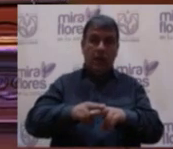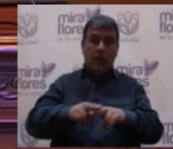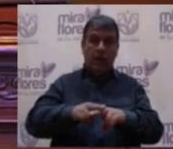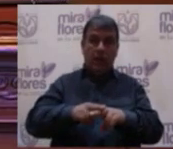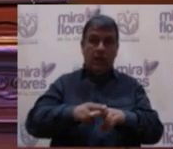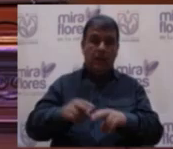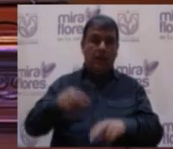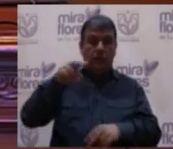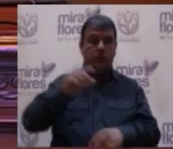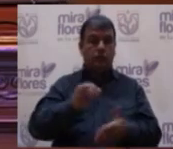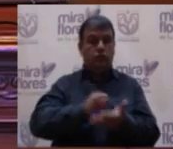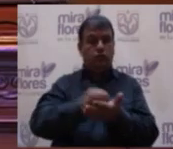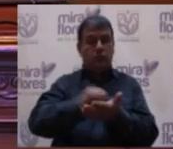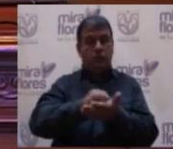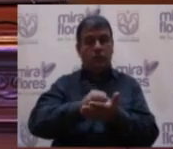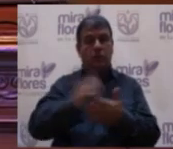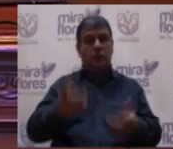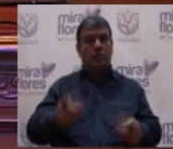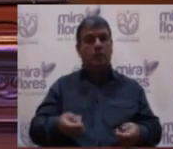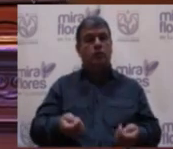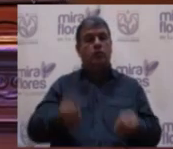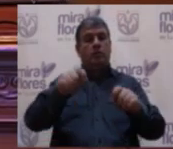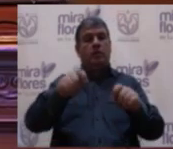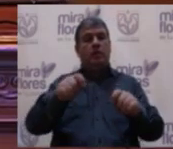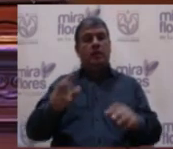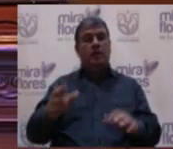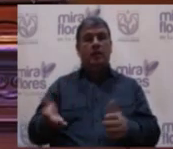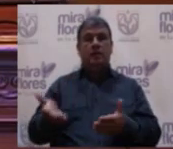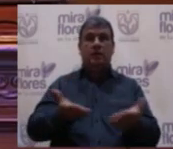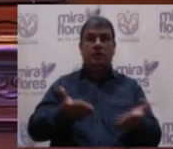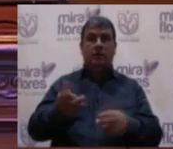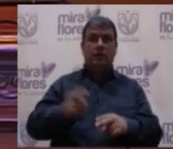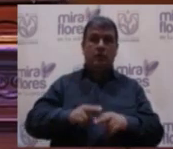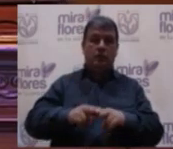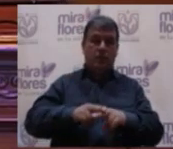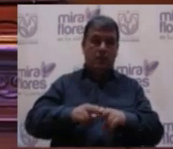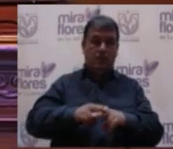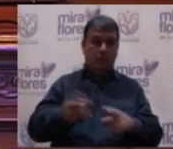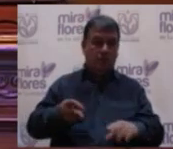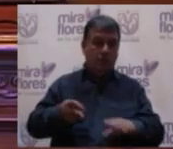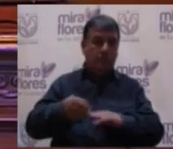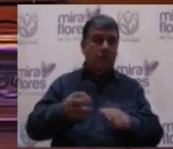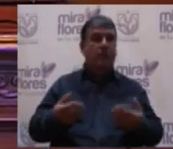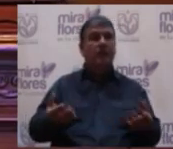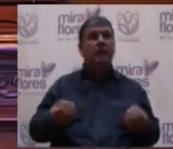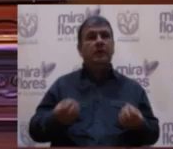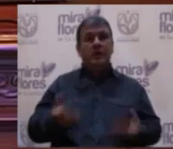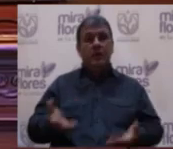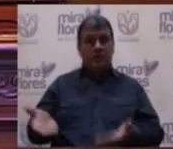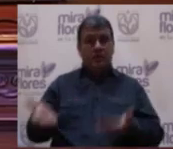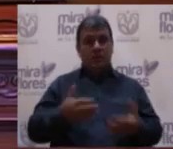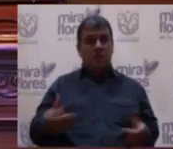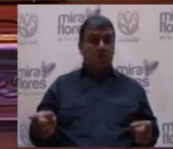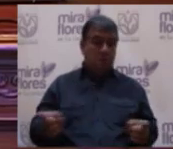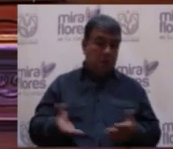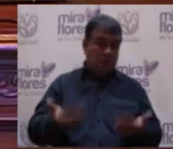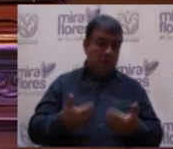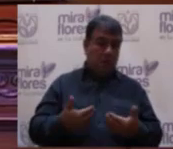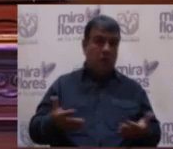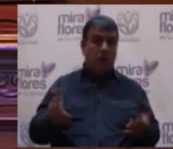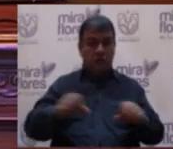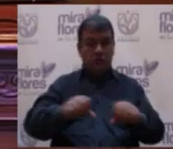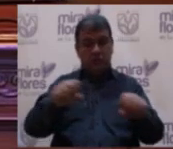va a suprimir o se va a suspender el servicio del metro en Nueva York. Entonces, trayéndolo a algo que es más pequeñito,